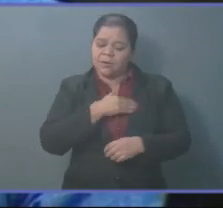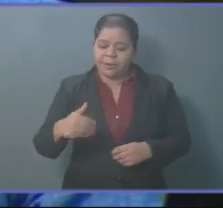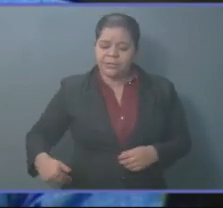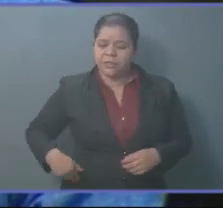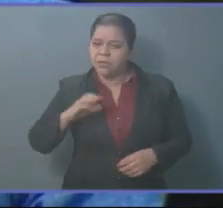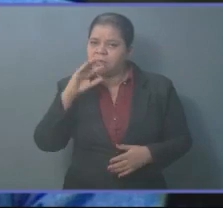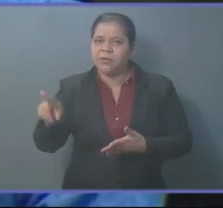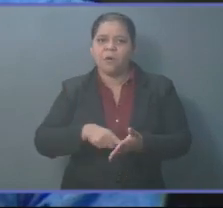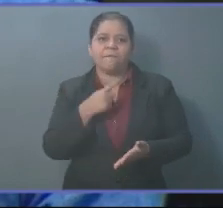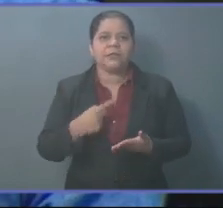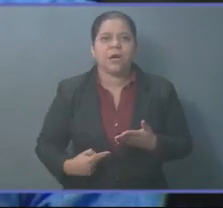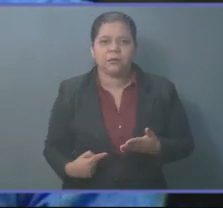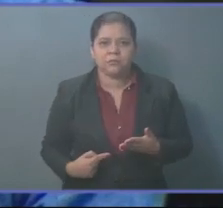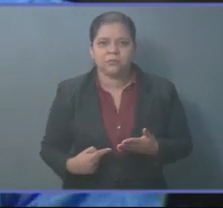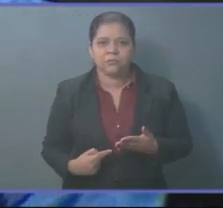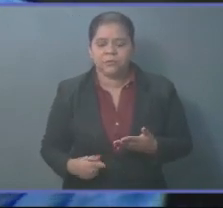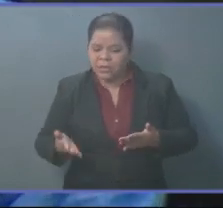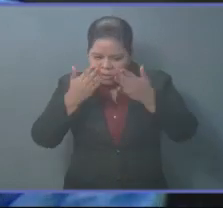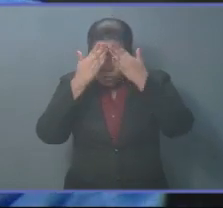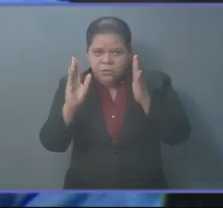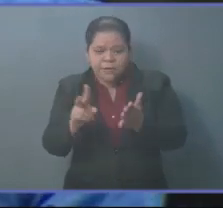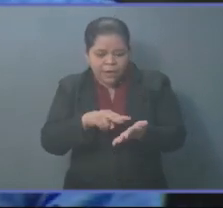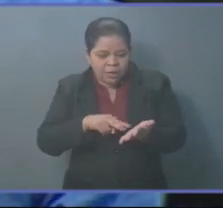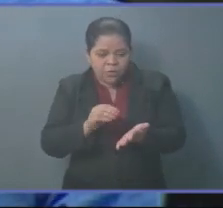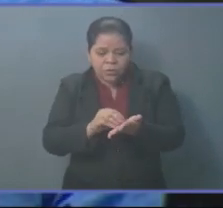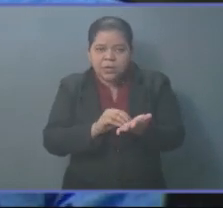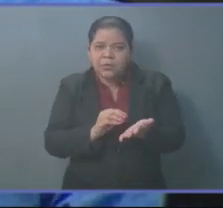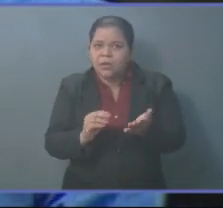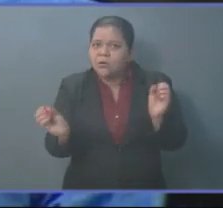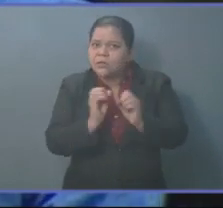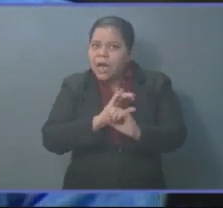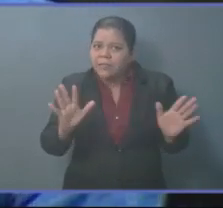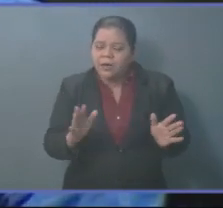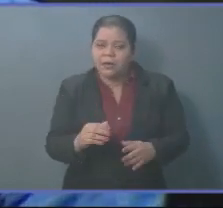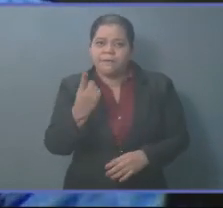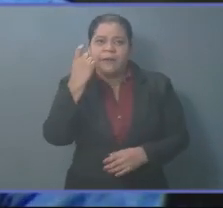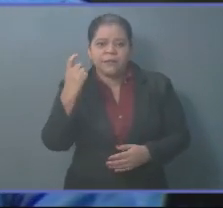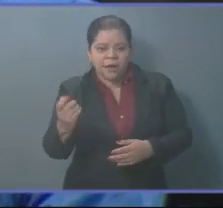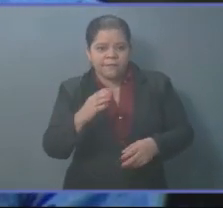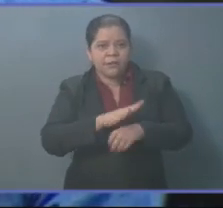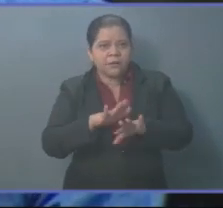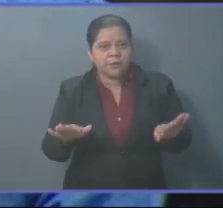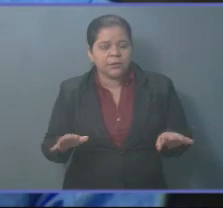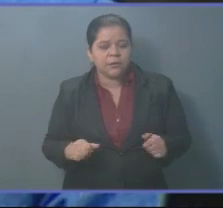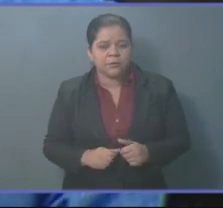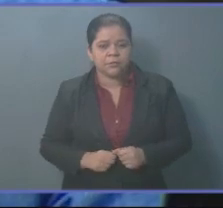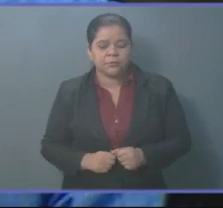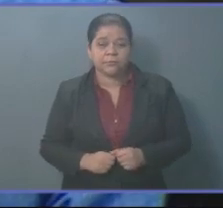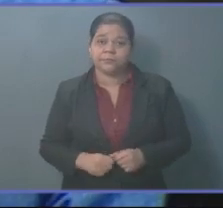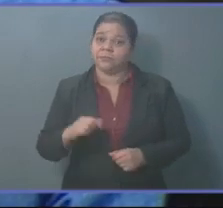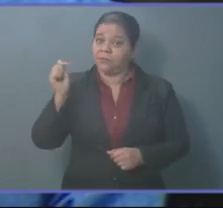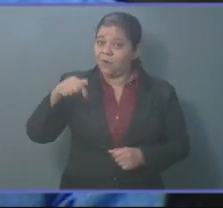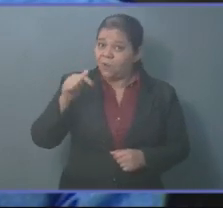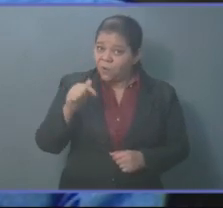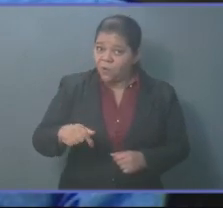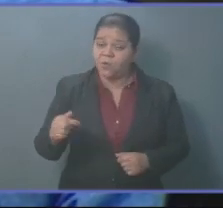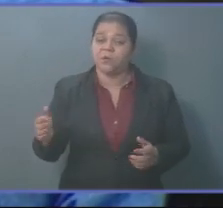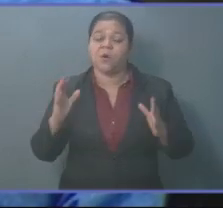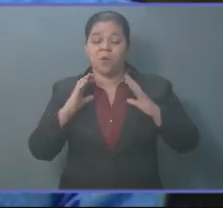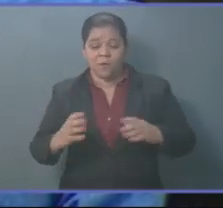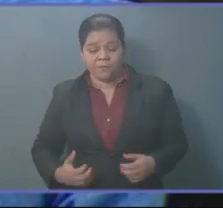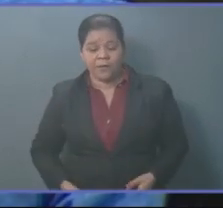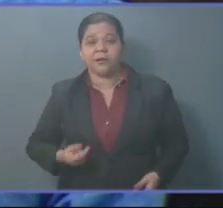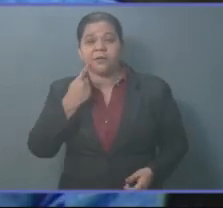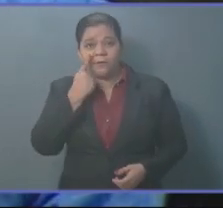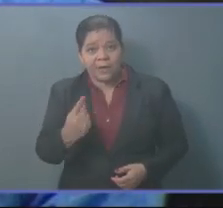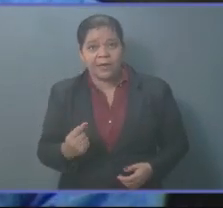iba a vetar sin siquiera conocer su contenido, porque ni siquiera se había terminado cuando lo dijo. En este caso el gobierno ha sido testigo